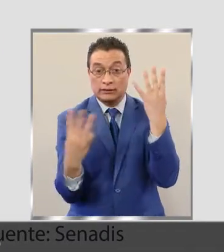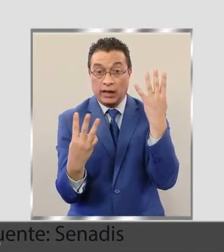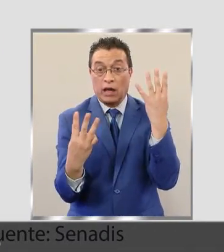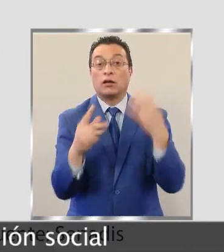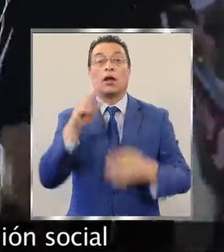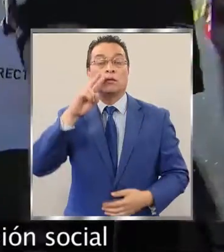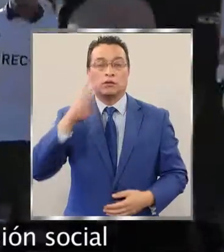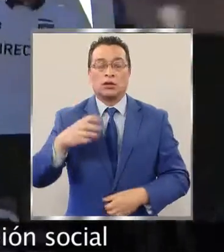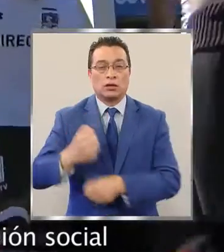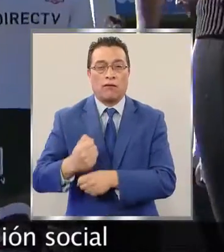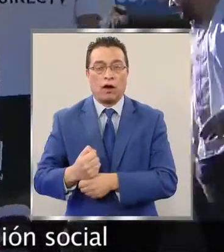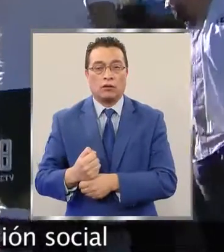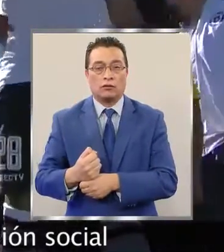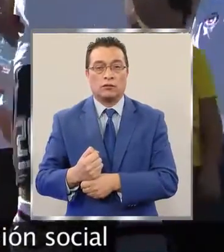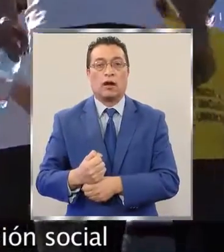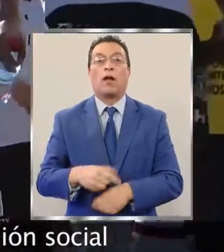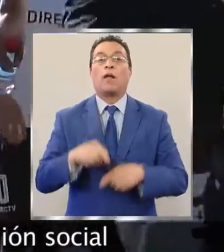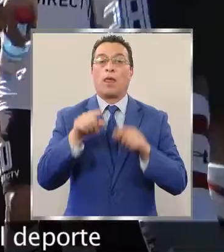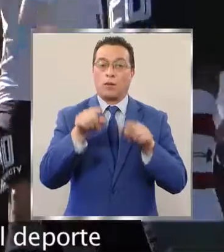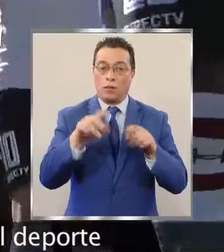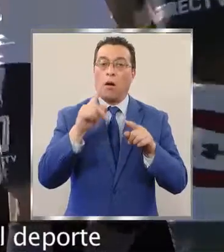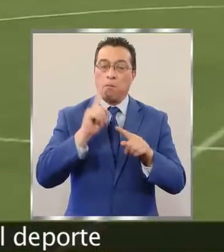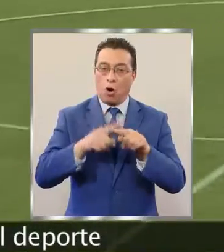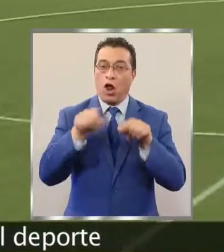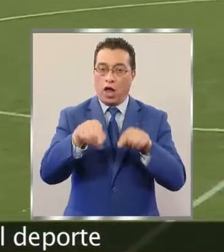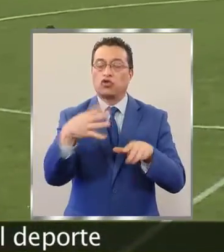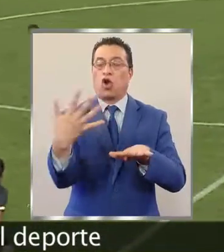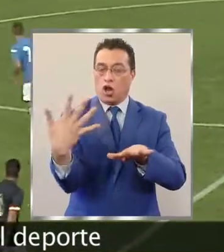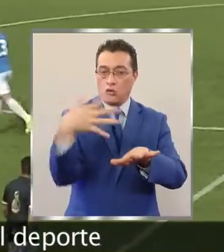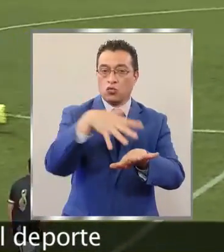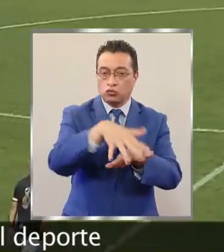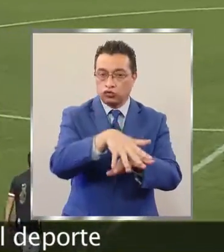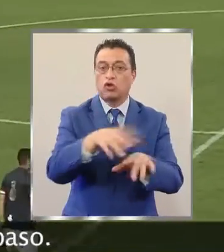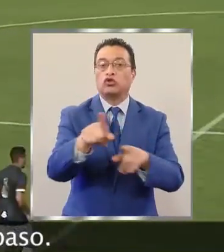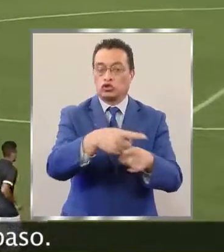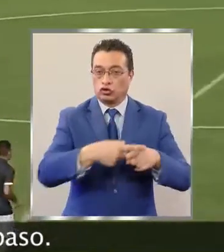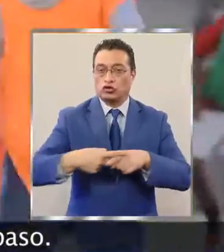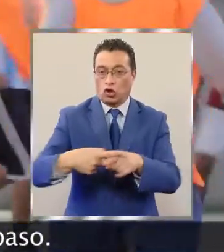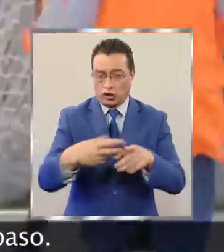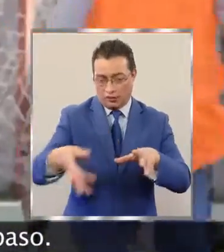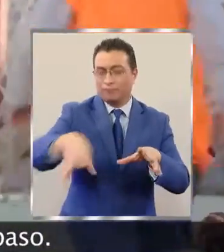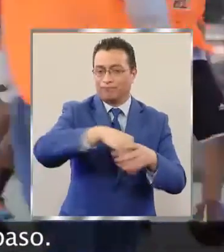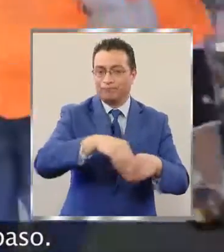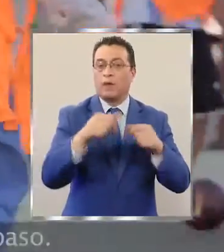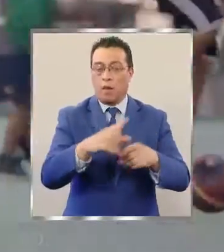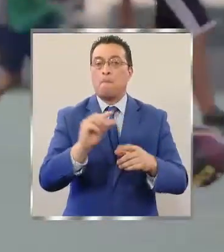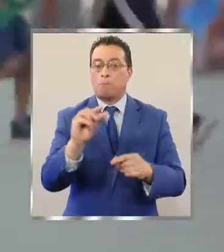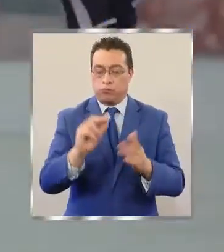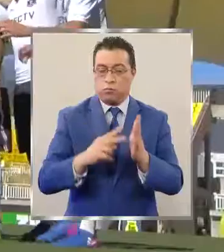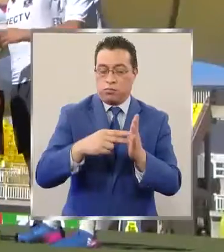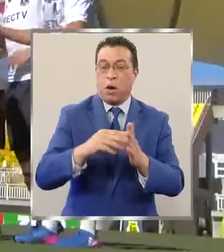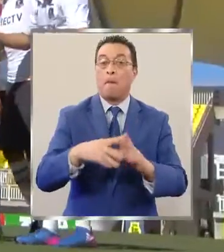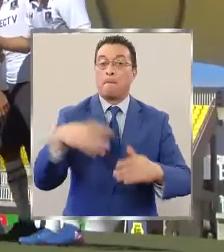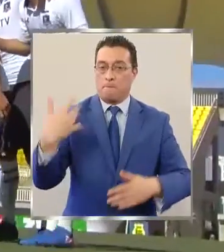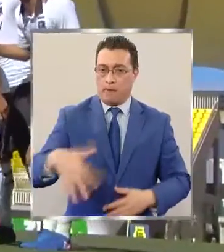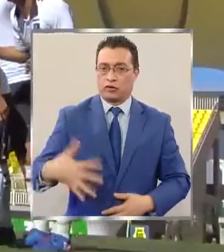desempleada. Por eso, comenzar la inclusión social desde pequeños y desde el deporte es un pequeño gran paso.